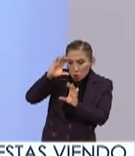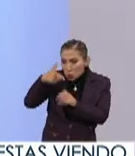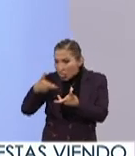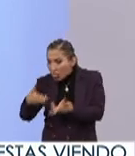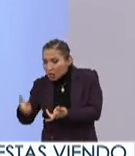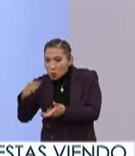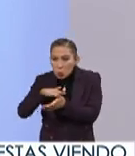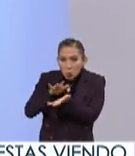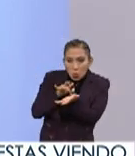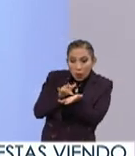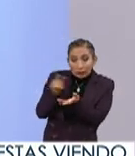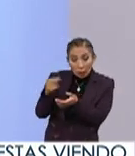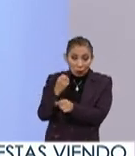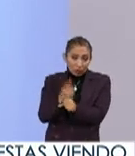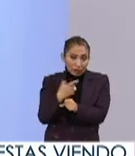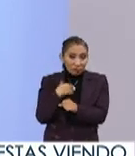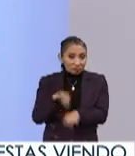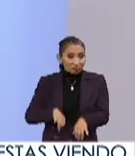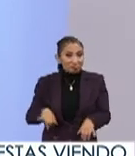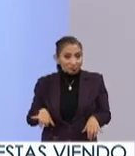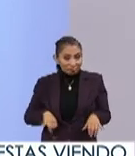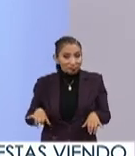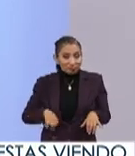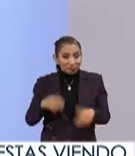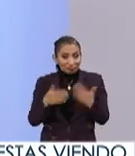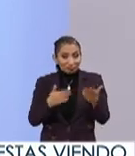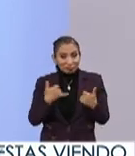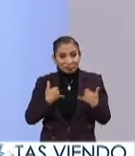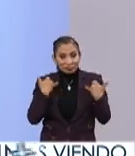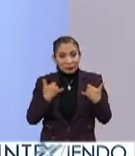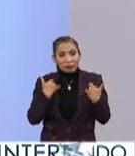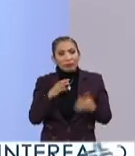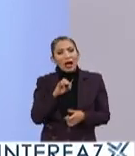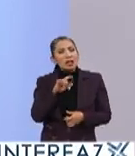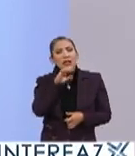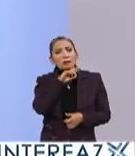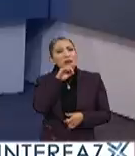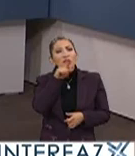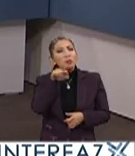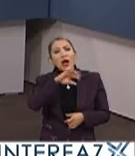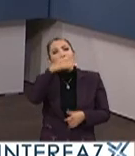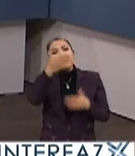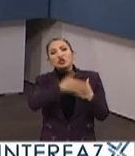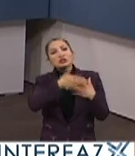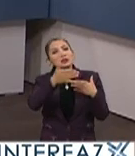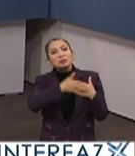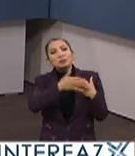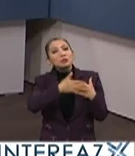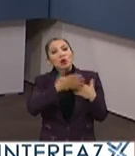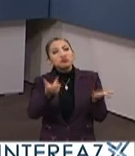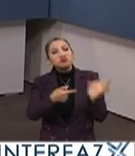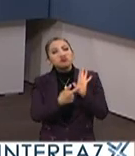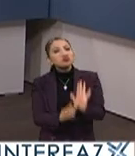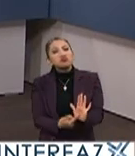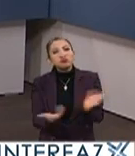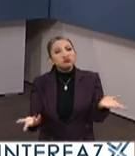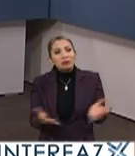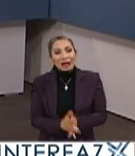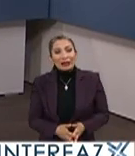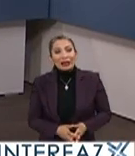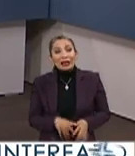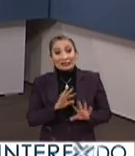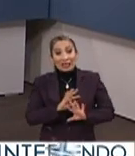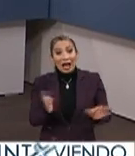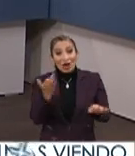Así es. Y pues es una oportunidad muy interesante de desarrollo para los jóvenes. Carlos, rápidamente, ¿qué nos tienes para la siguiente presentación? Ya,